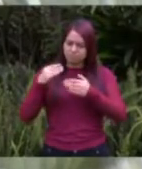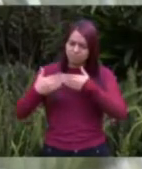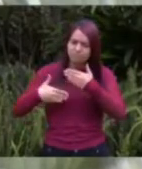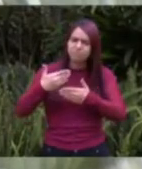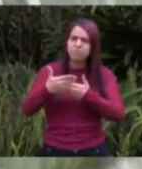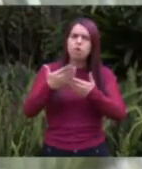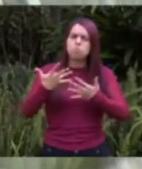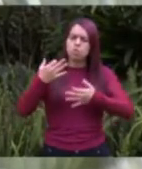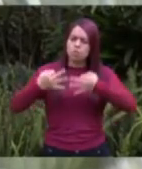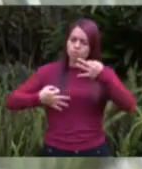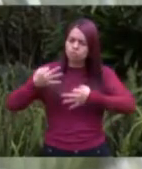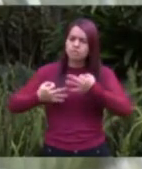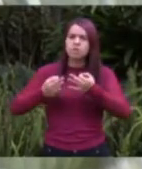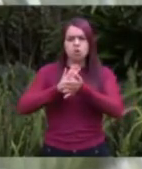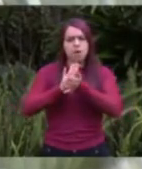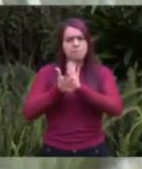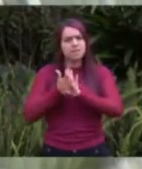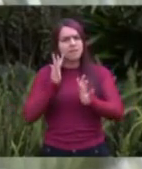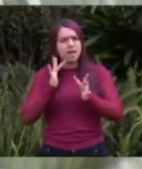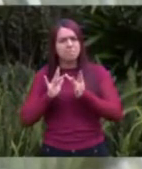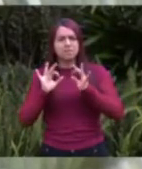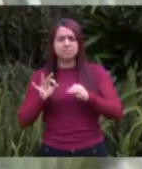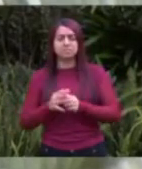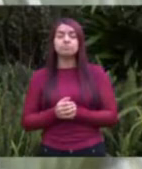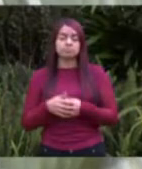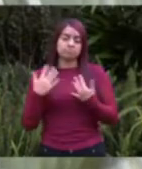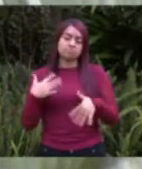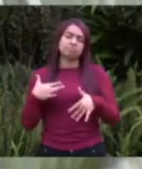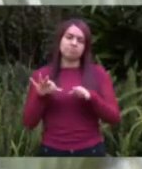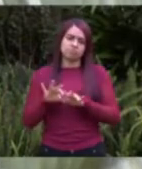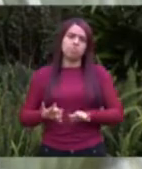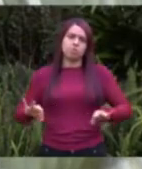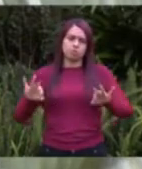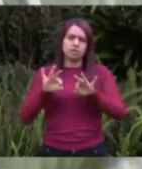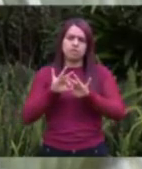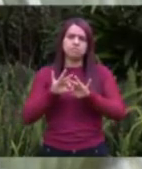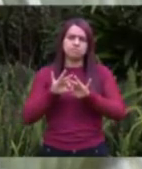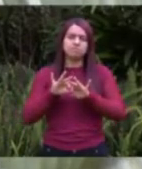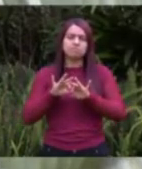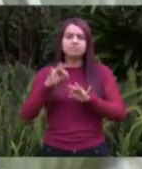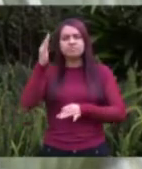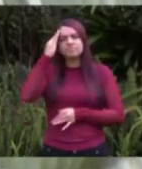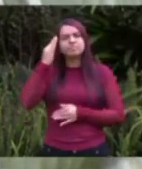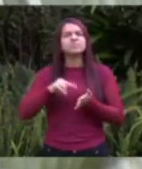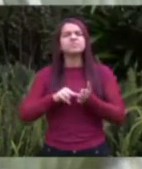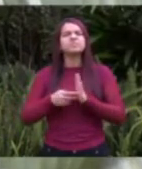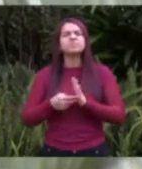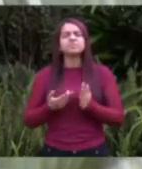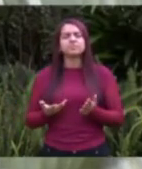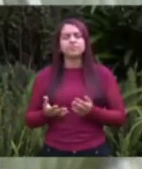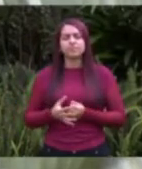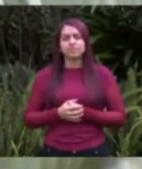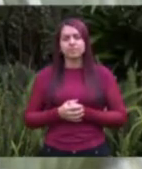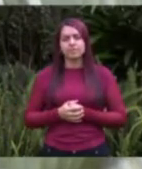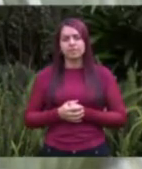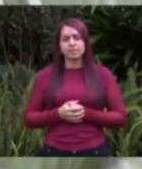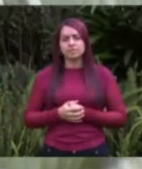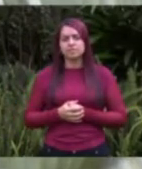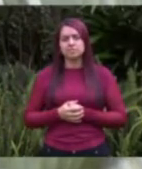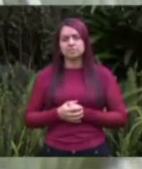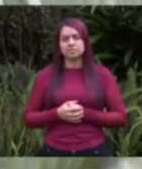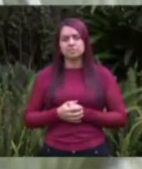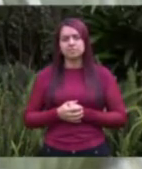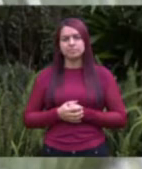la Justicia Especial para la Paz. Yo quiero destacar eso y quiero sobre todo destacar cómo, ante los hechos